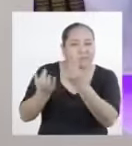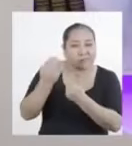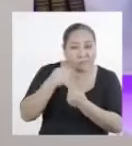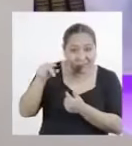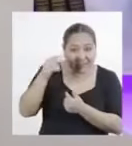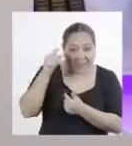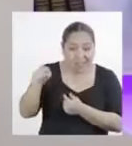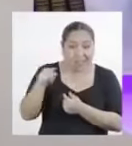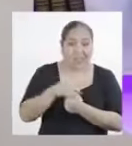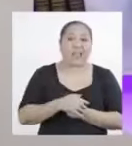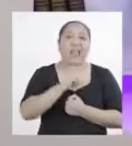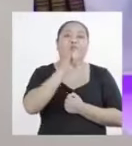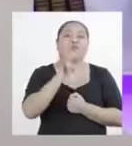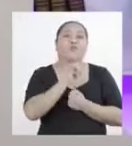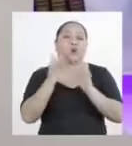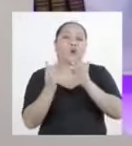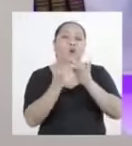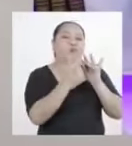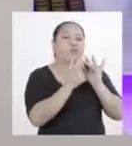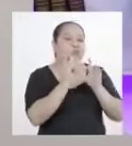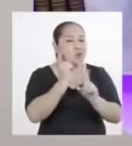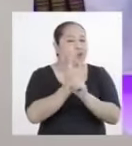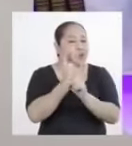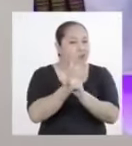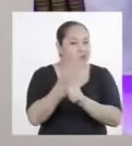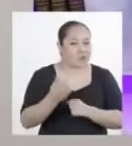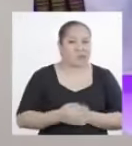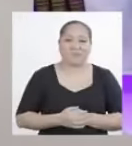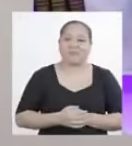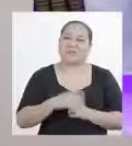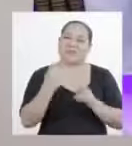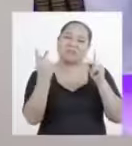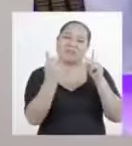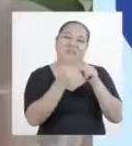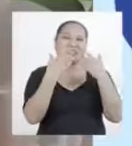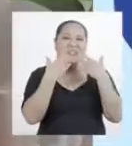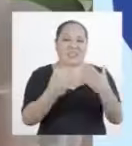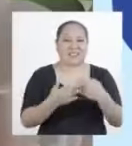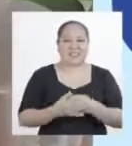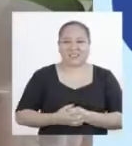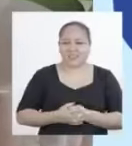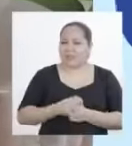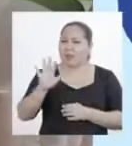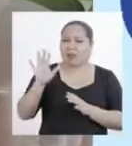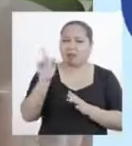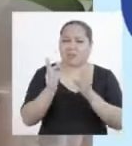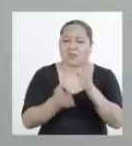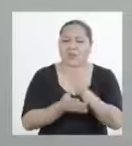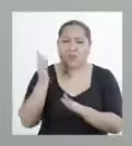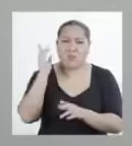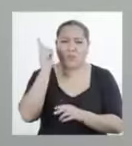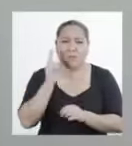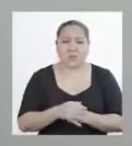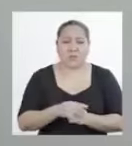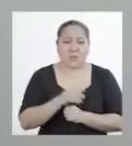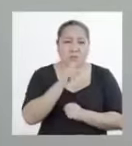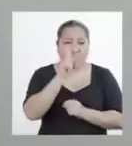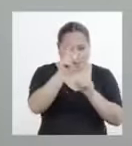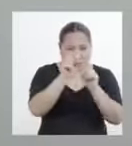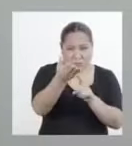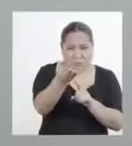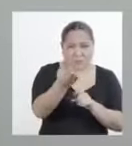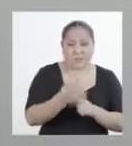persuasivo Y por eso mismo, hay que utilizar los conectores apropiados para ello Perfecto, gracias Todavía no puede